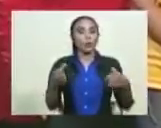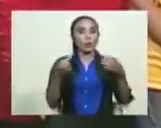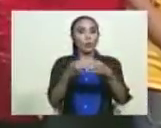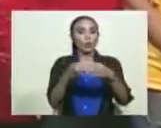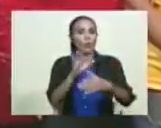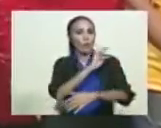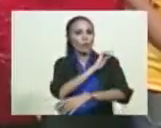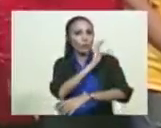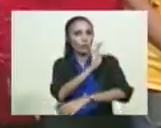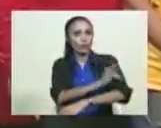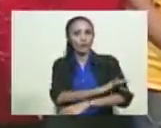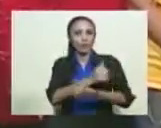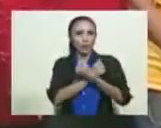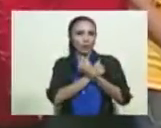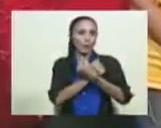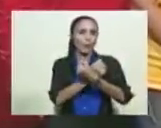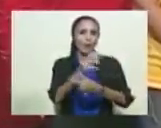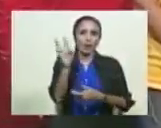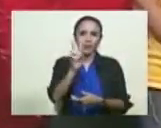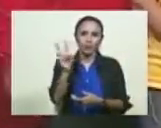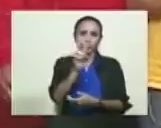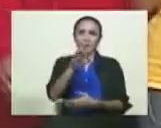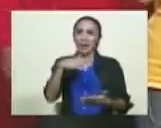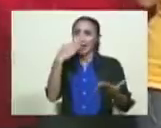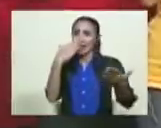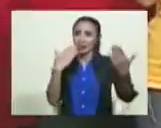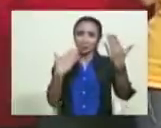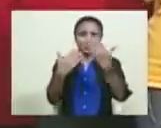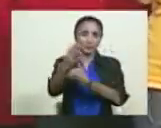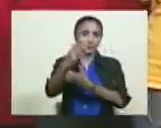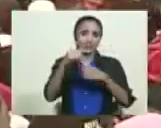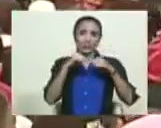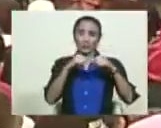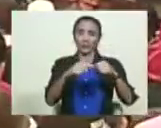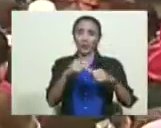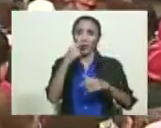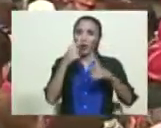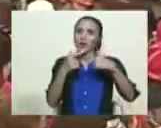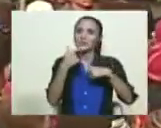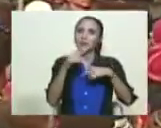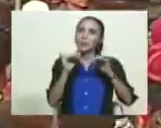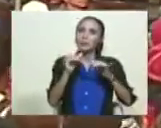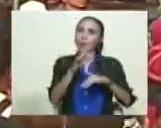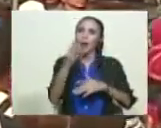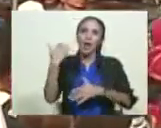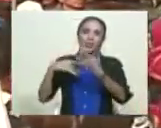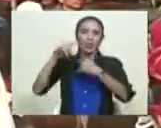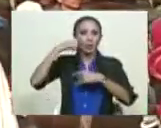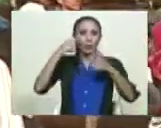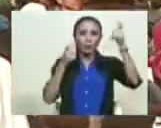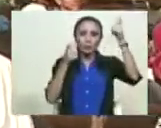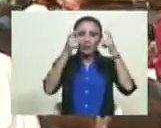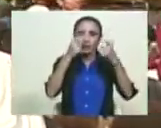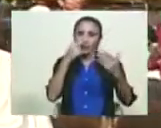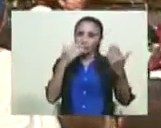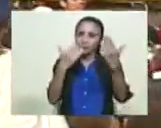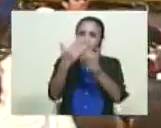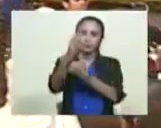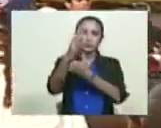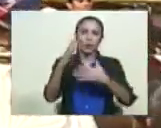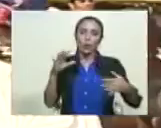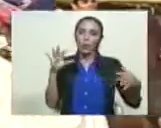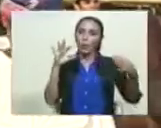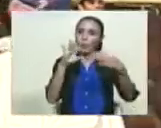que amamos a Venezuela hasta en las vísceras, como decía nuestro comandante Chávez. Unir